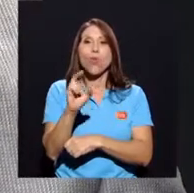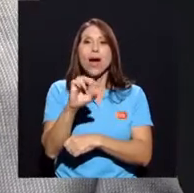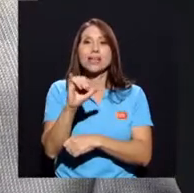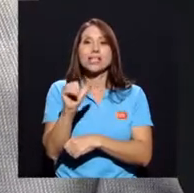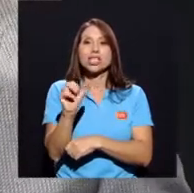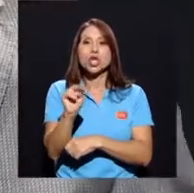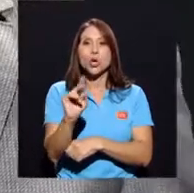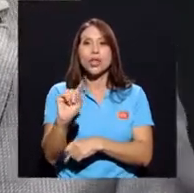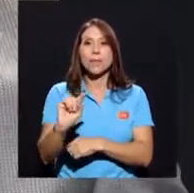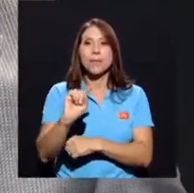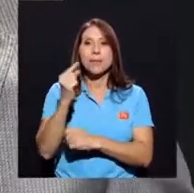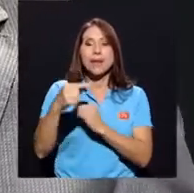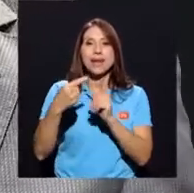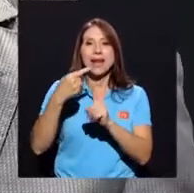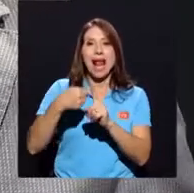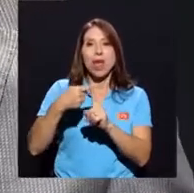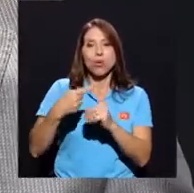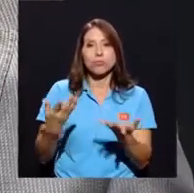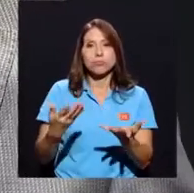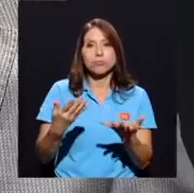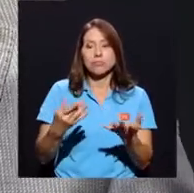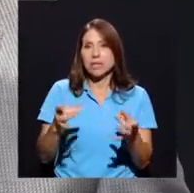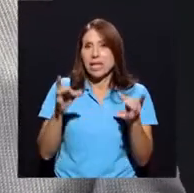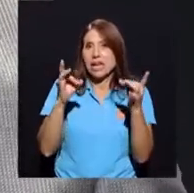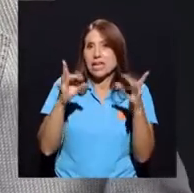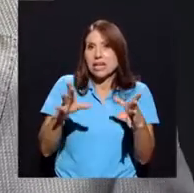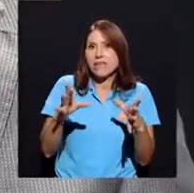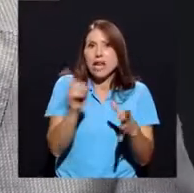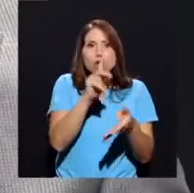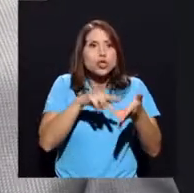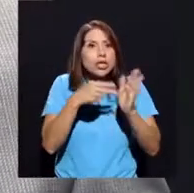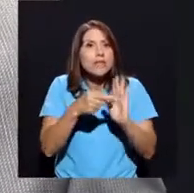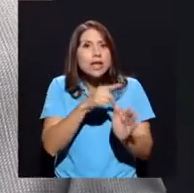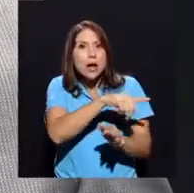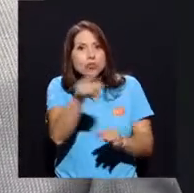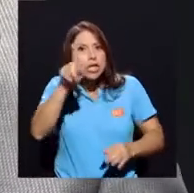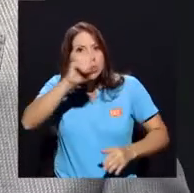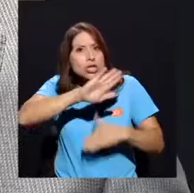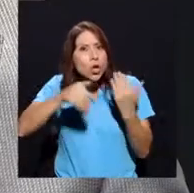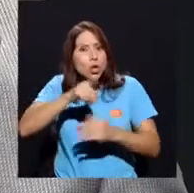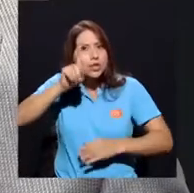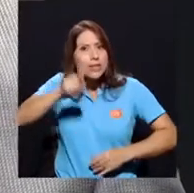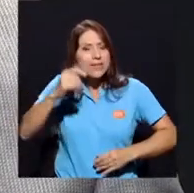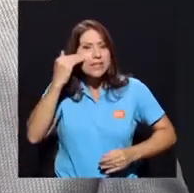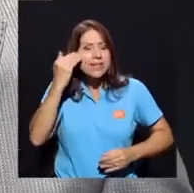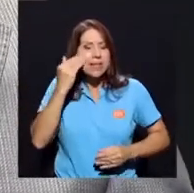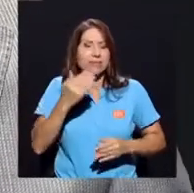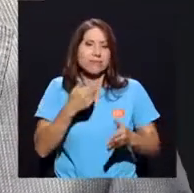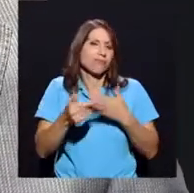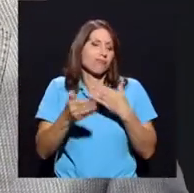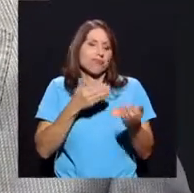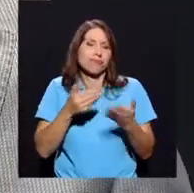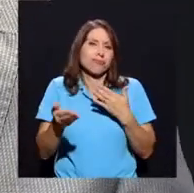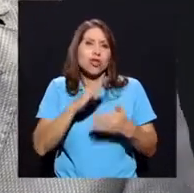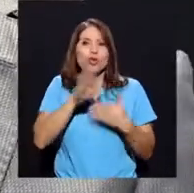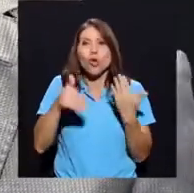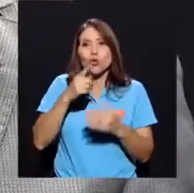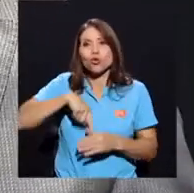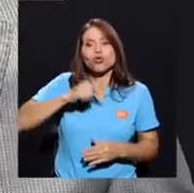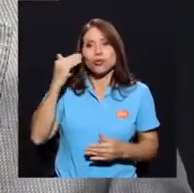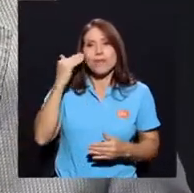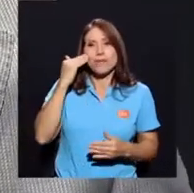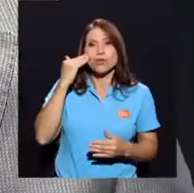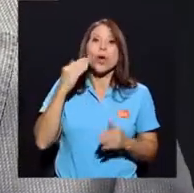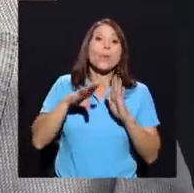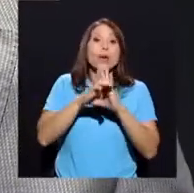terrible verdad no porque la gente tenga que en la biblia resolver cosas de primer grado aunque en todo el tiempo estamos haciendo si tengo diez pesos y